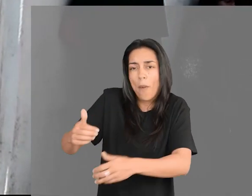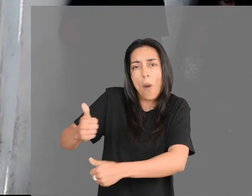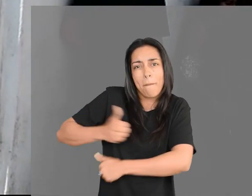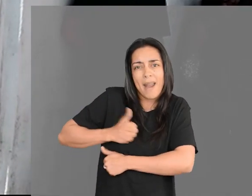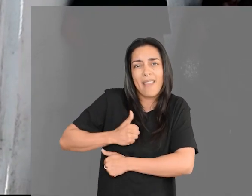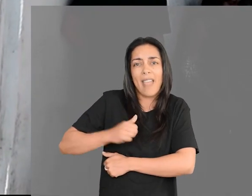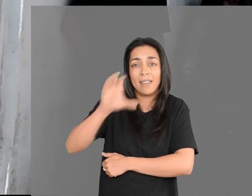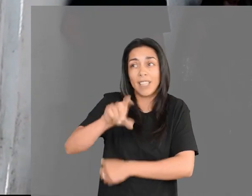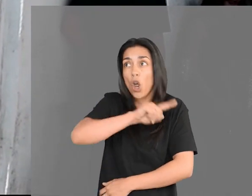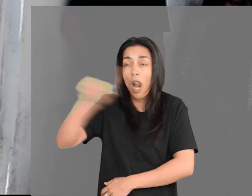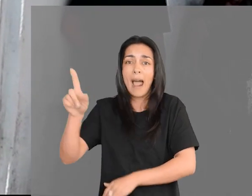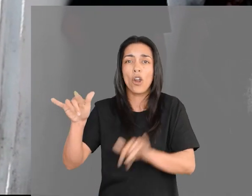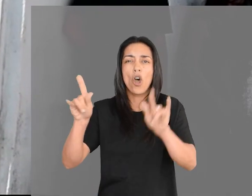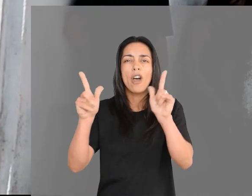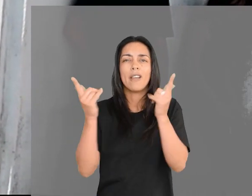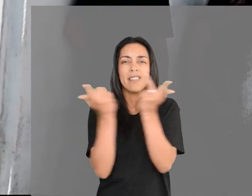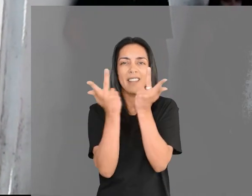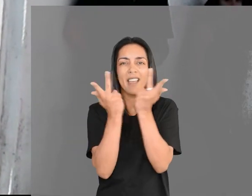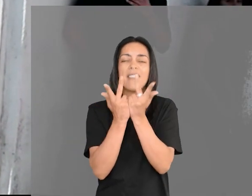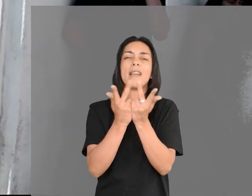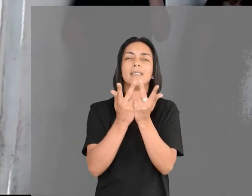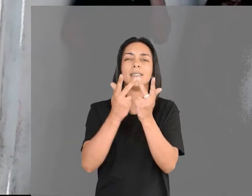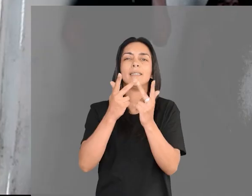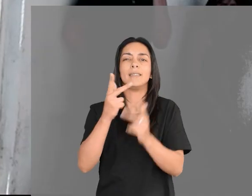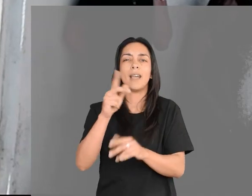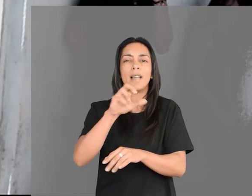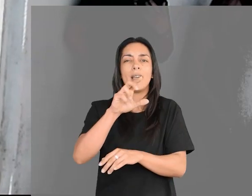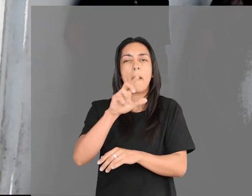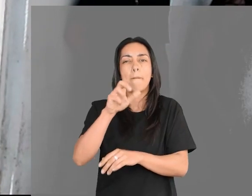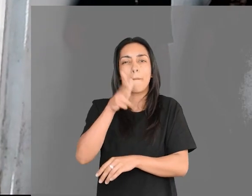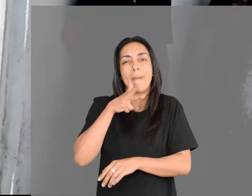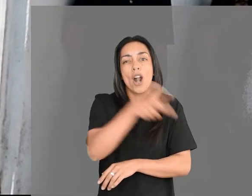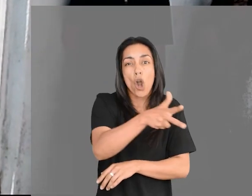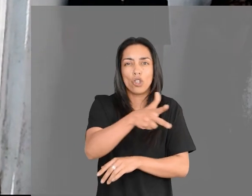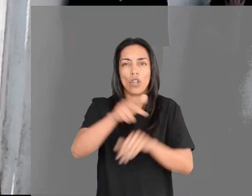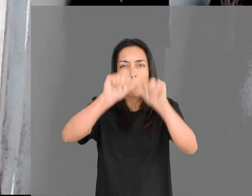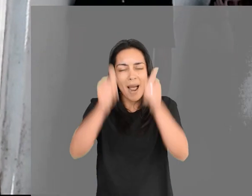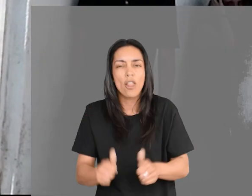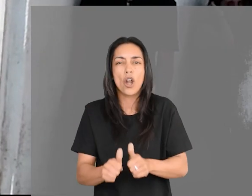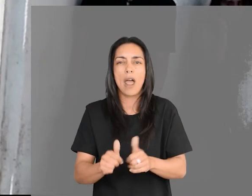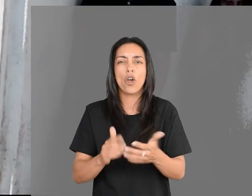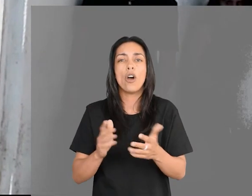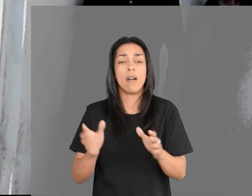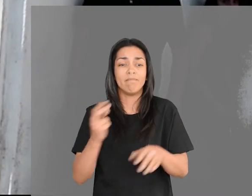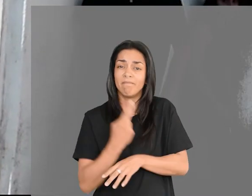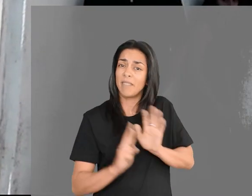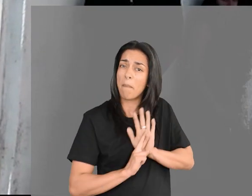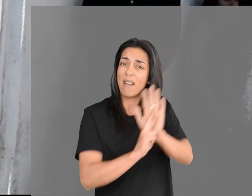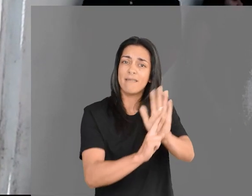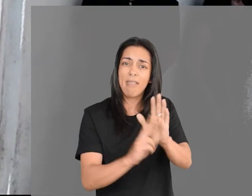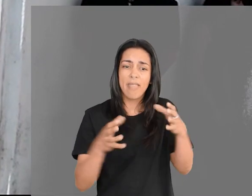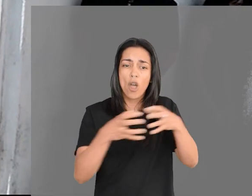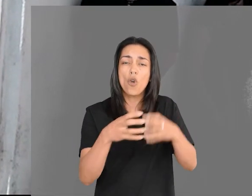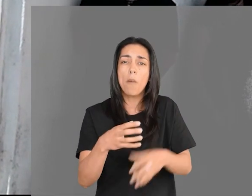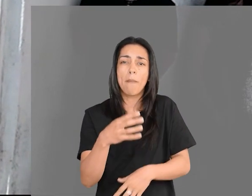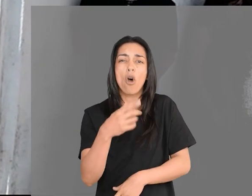Maldonado, Minas y Rocha. Militar, político y caudillo representante del Partido Colorado, propietario de una estancia en Pirarajá. En